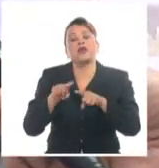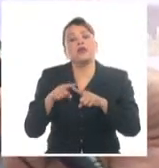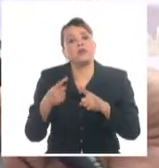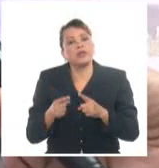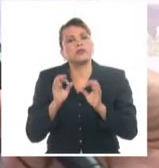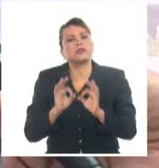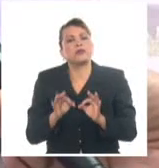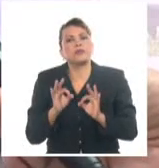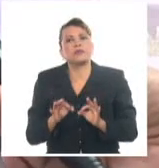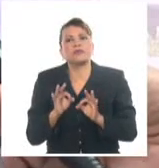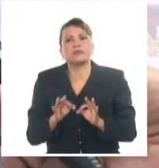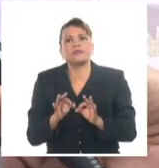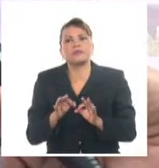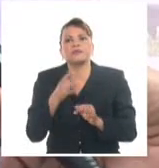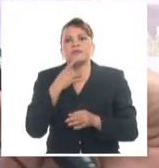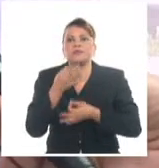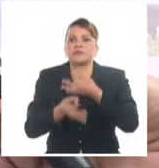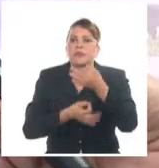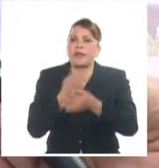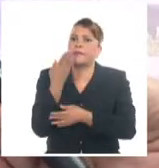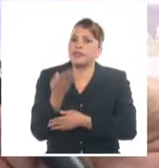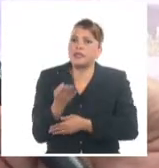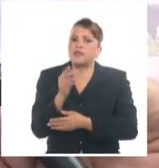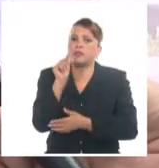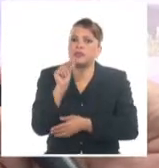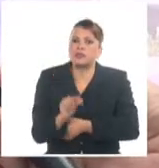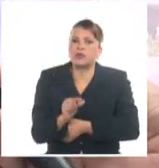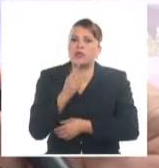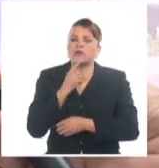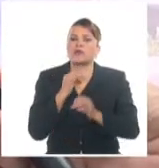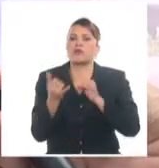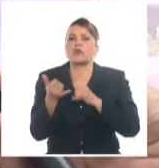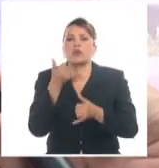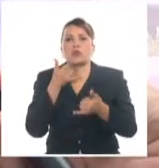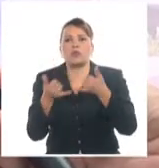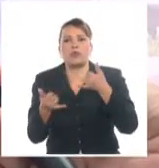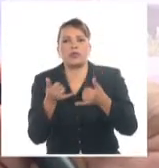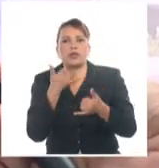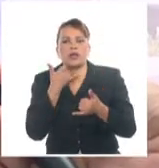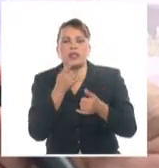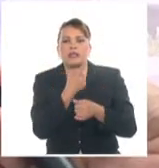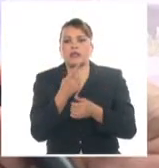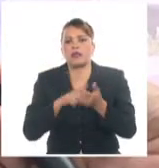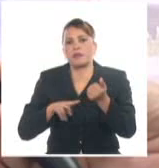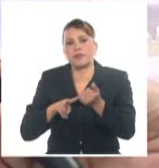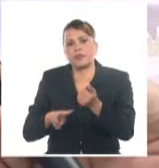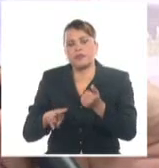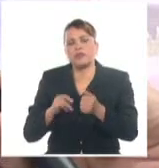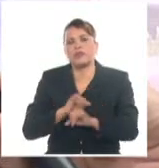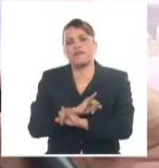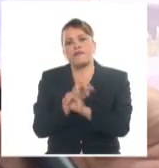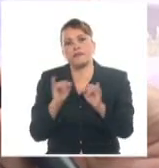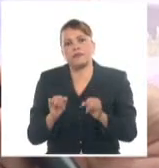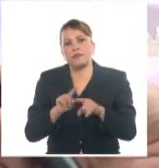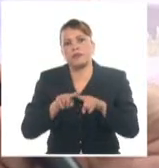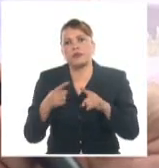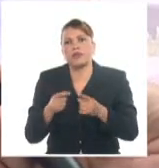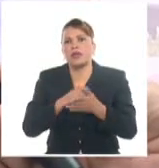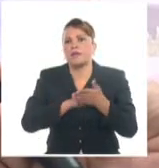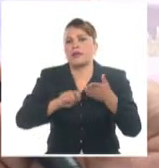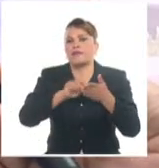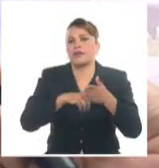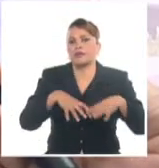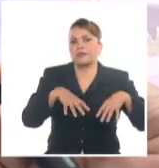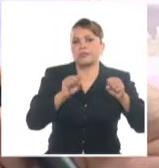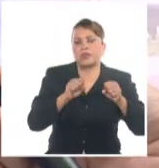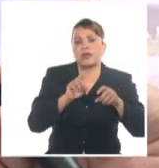siempre abogando es que las personas estén comunicadas con los canales Telegram de cada provincia, porque ahí está la planificación del apagón. A veces